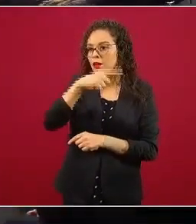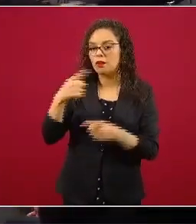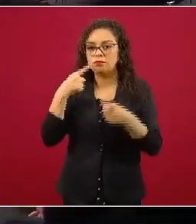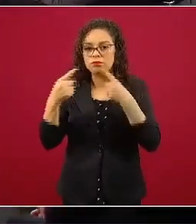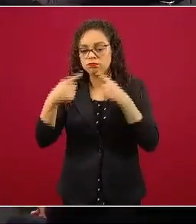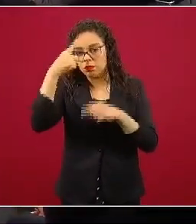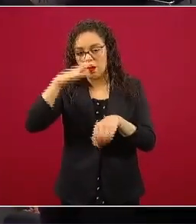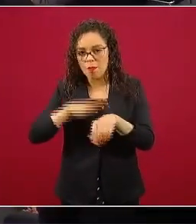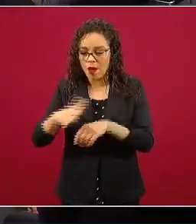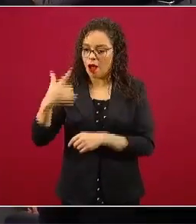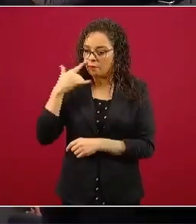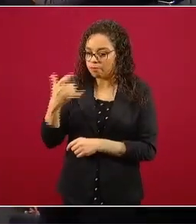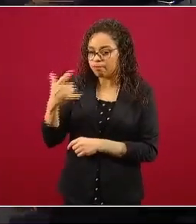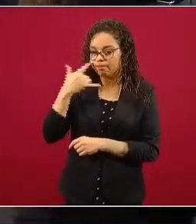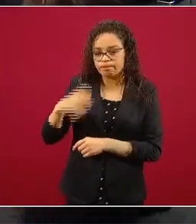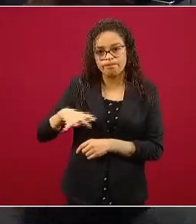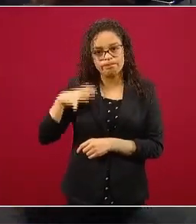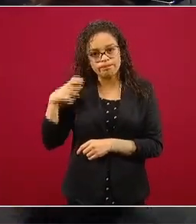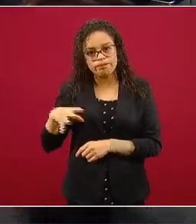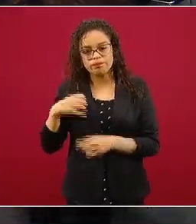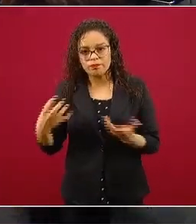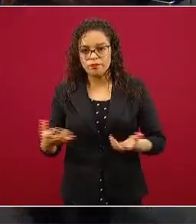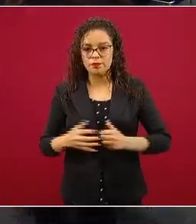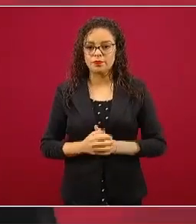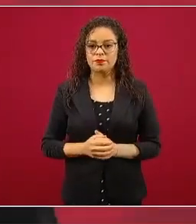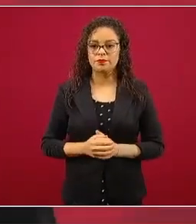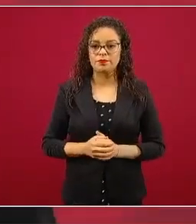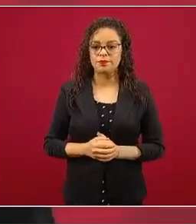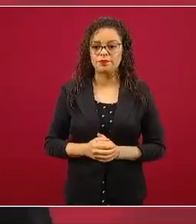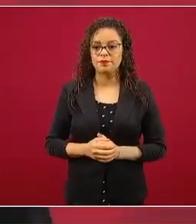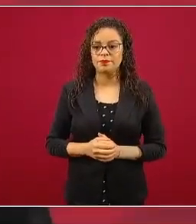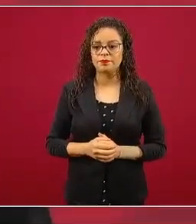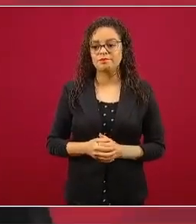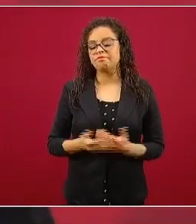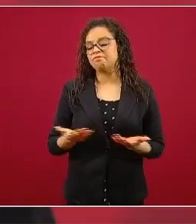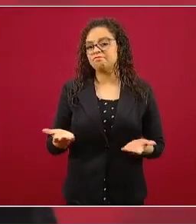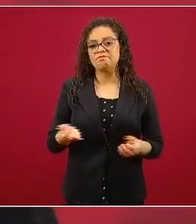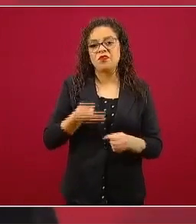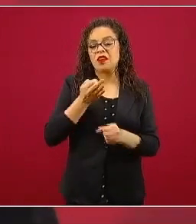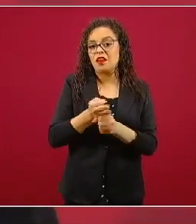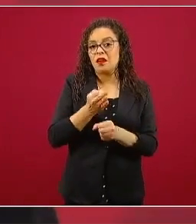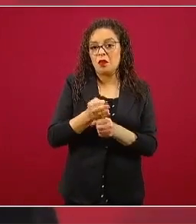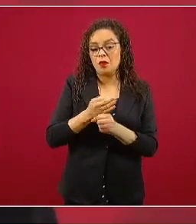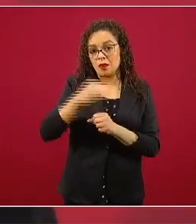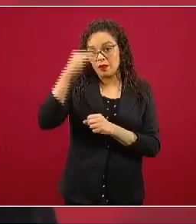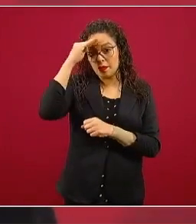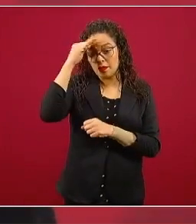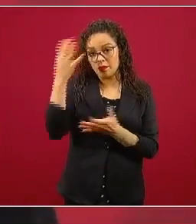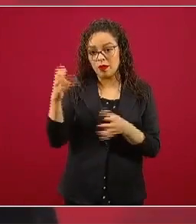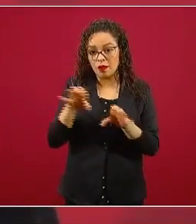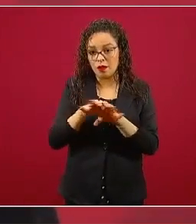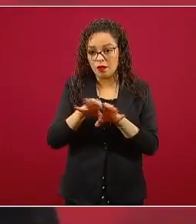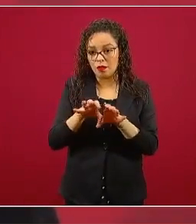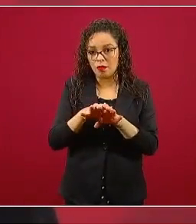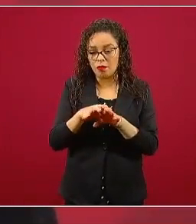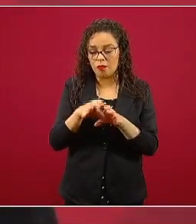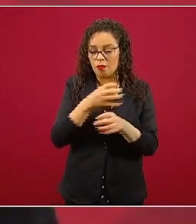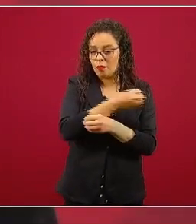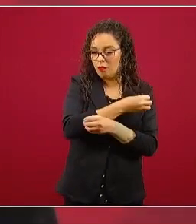está sobre todo planteando cómo vamos a organizar la respuesta